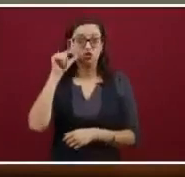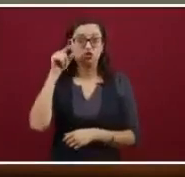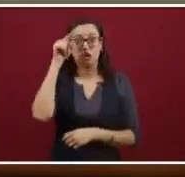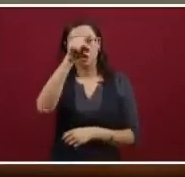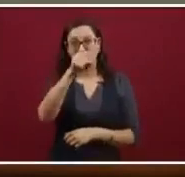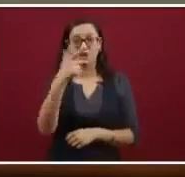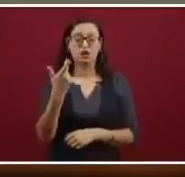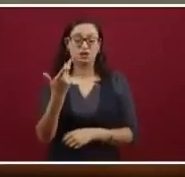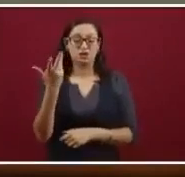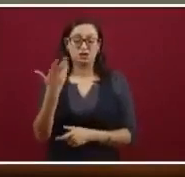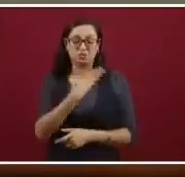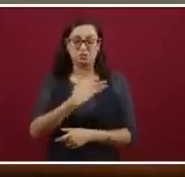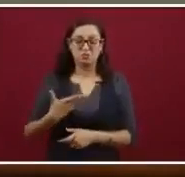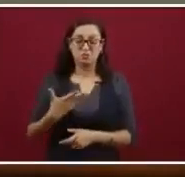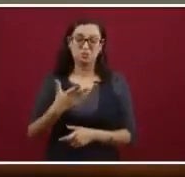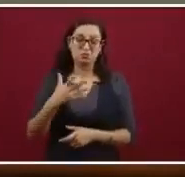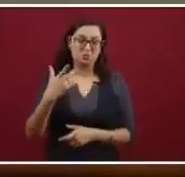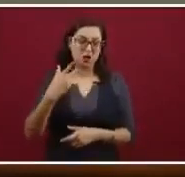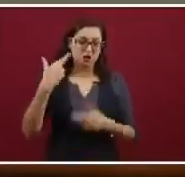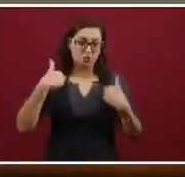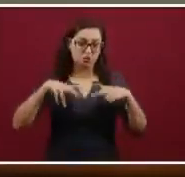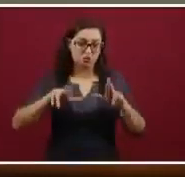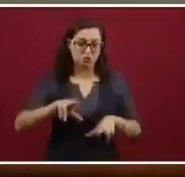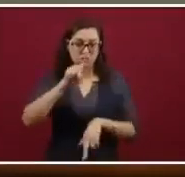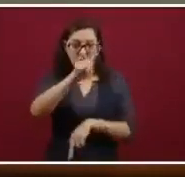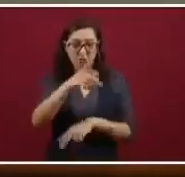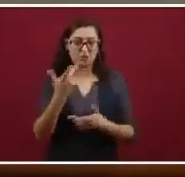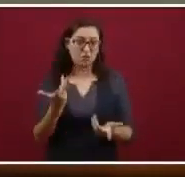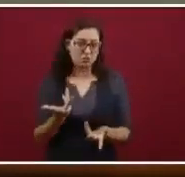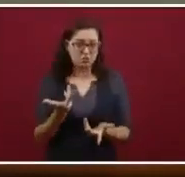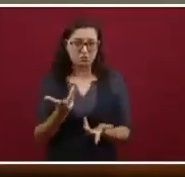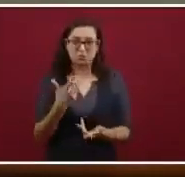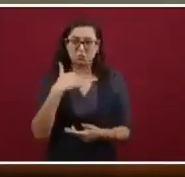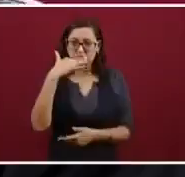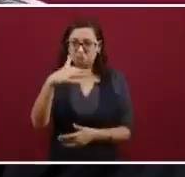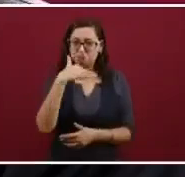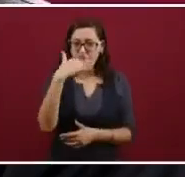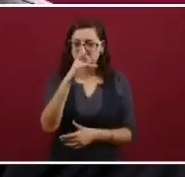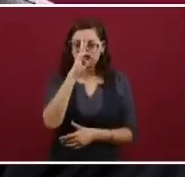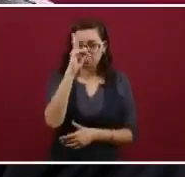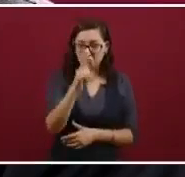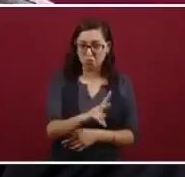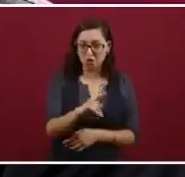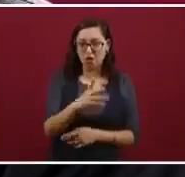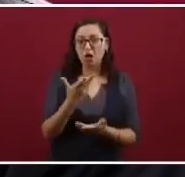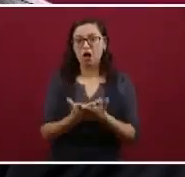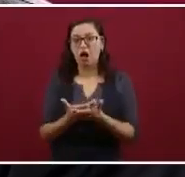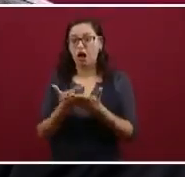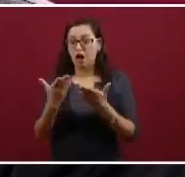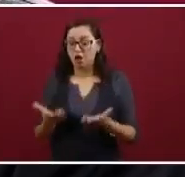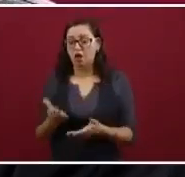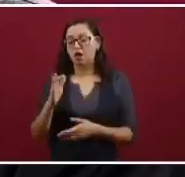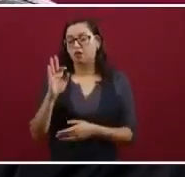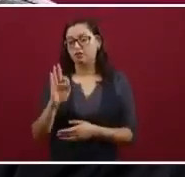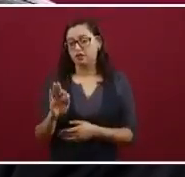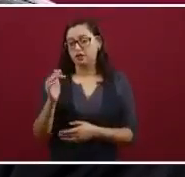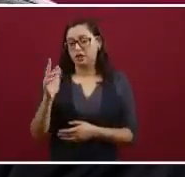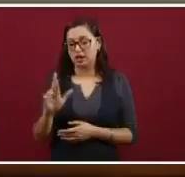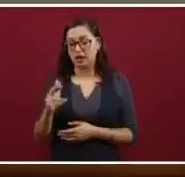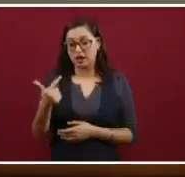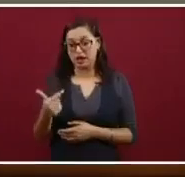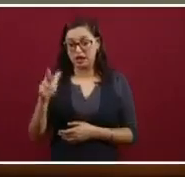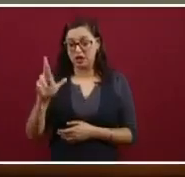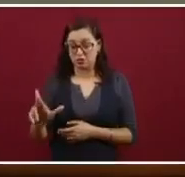que nos atendería el fiscal general de la República. Agradecerle, por cuestiones de agenda y de distancia, el día de hoy a las 12 me atienden.